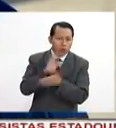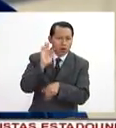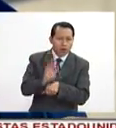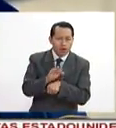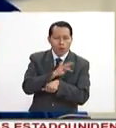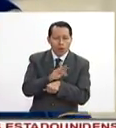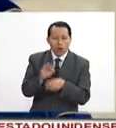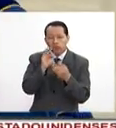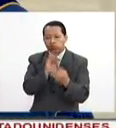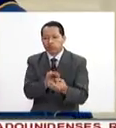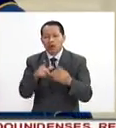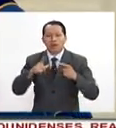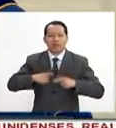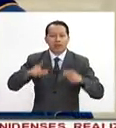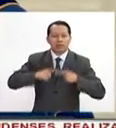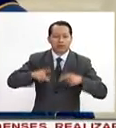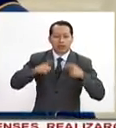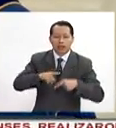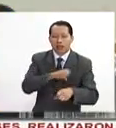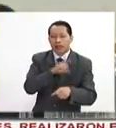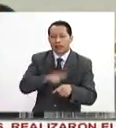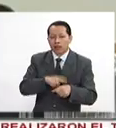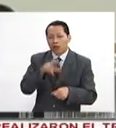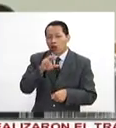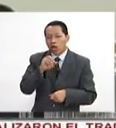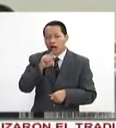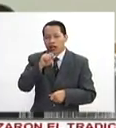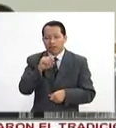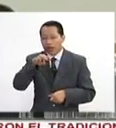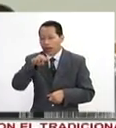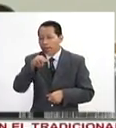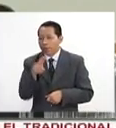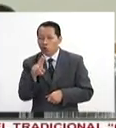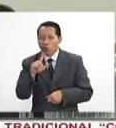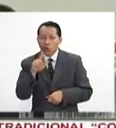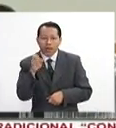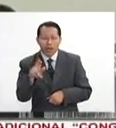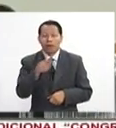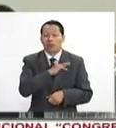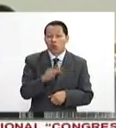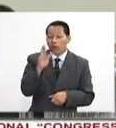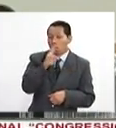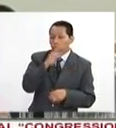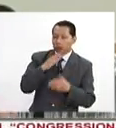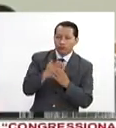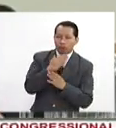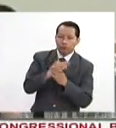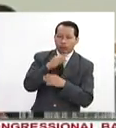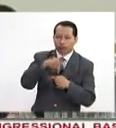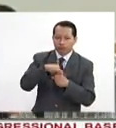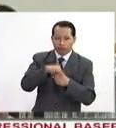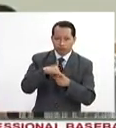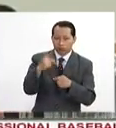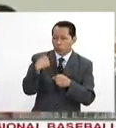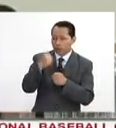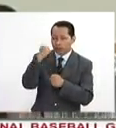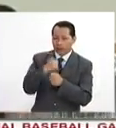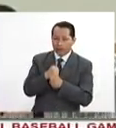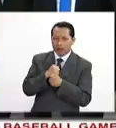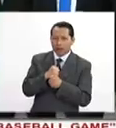y consultas del fiscal especial Robert Mueller, que investiga la posible intervención rusa en las elecciones presidenciales del año